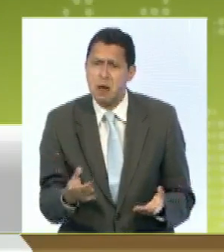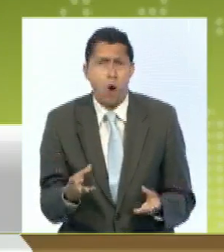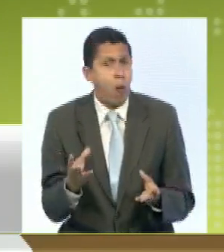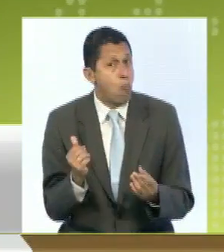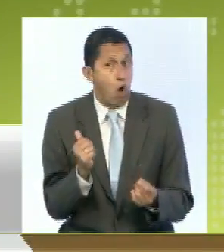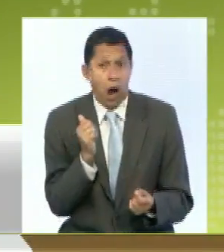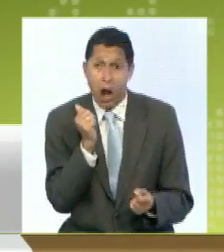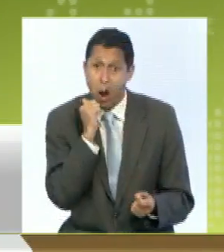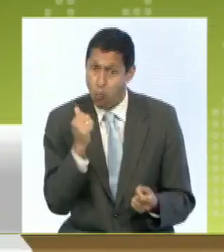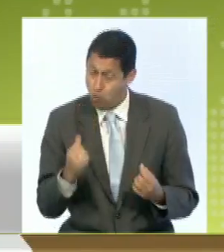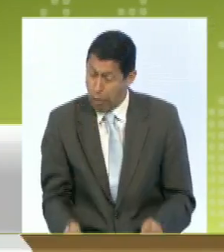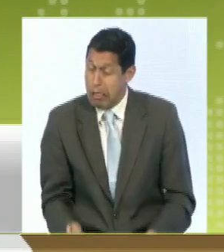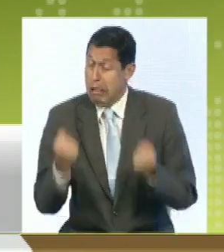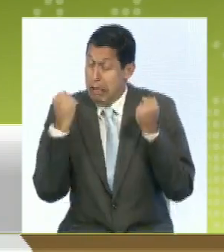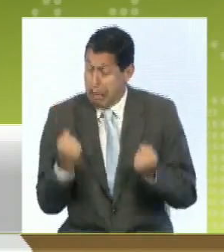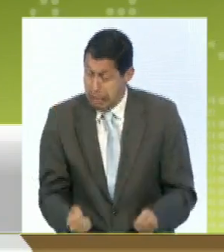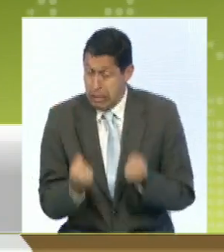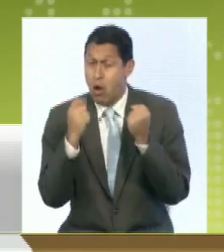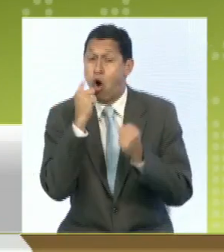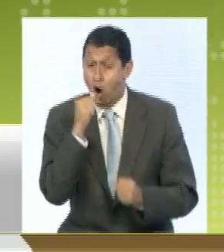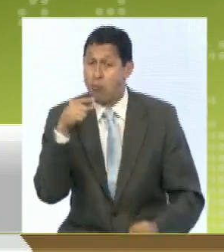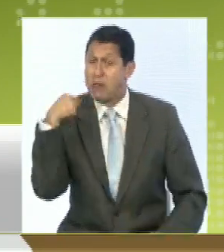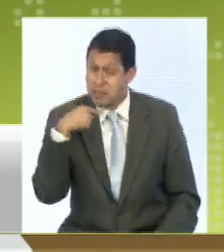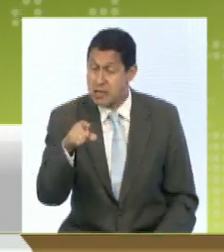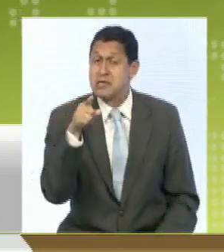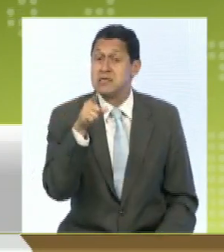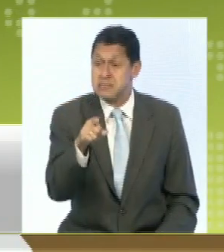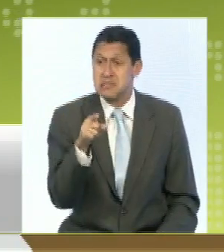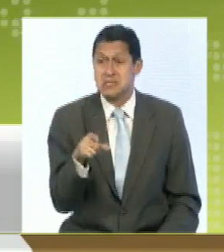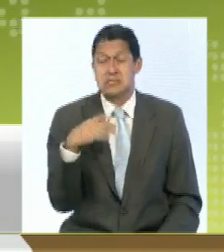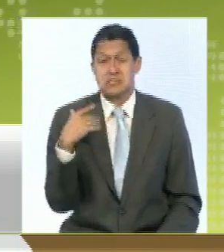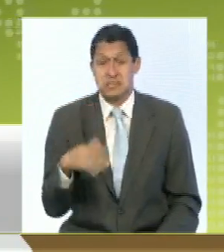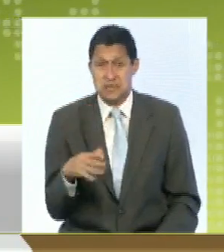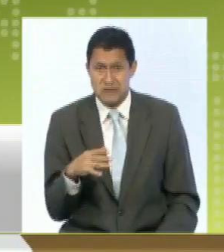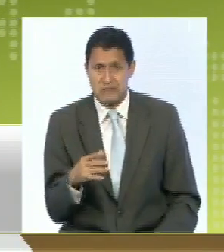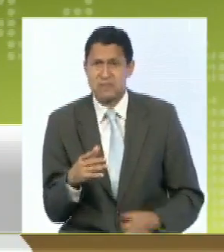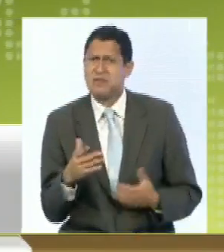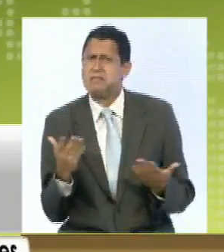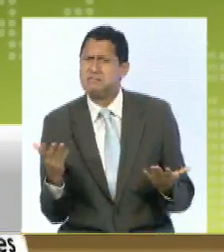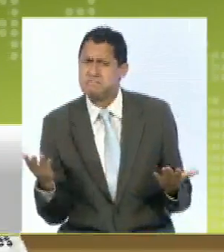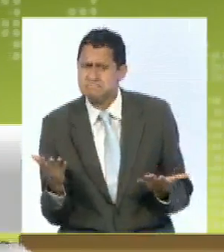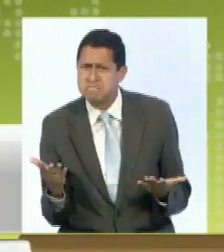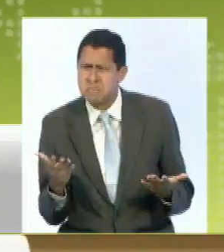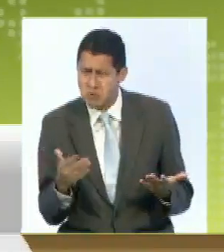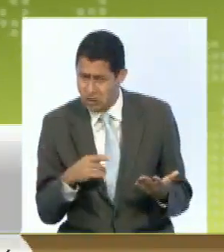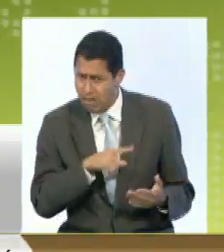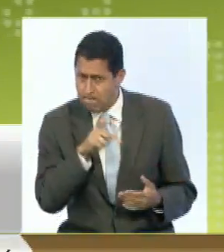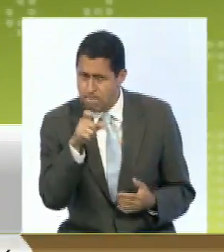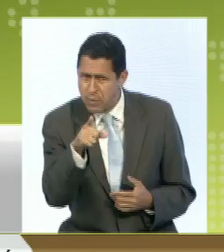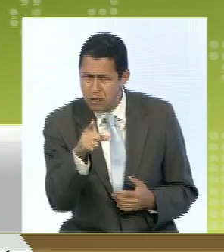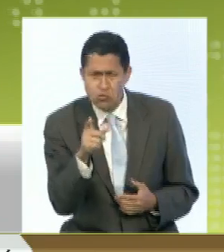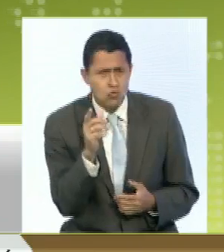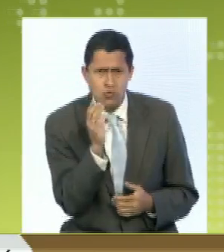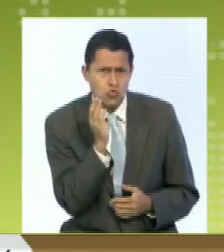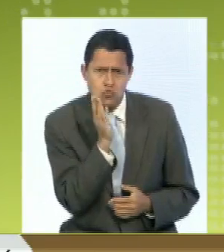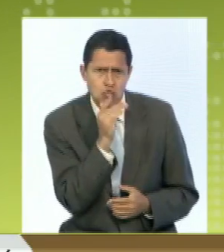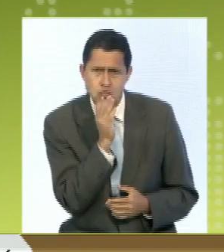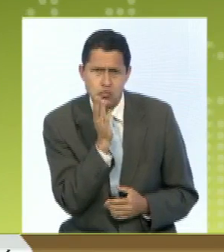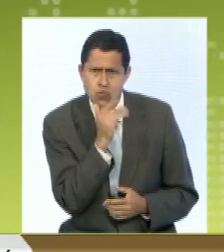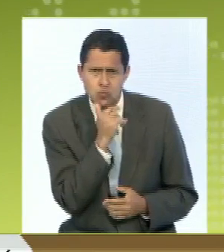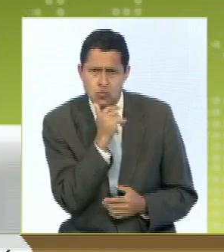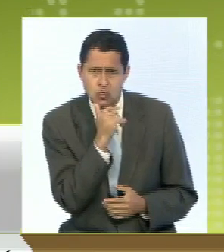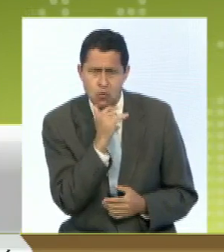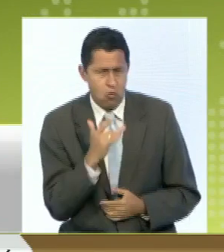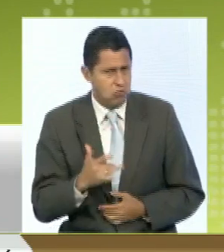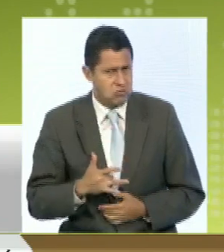podría generar esto en el hombre está dilataciones de venas entonces decía usted que no hay hoy una